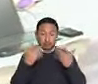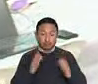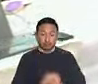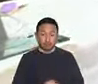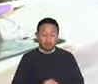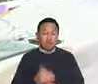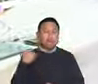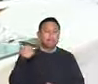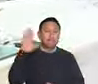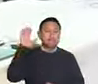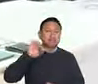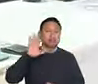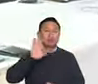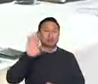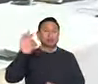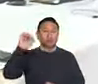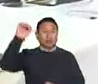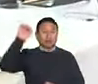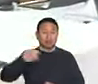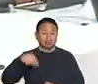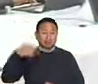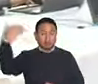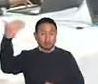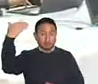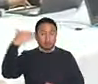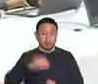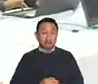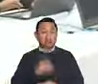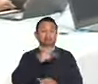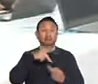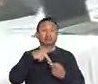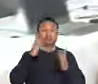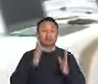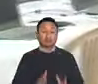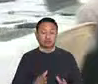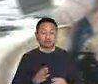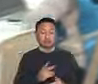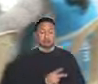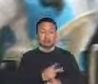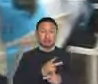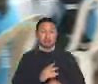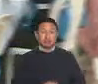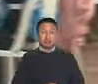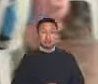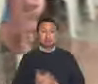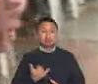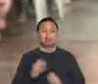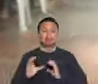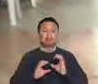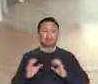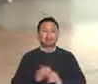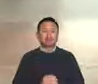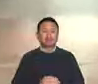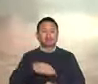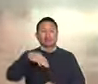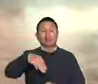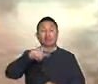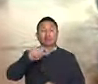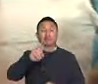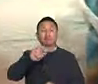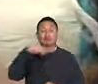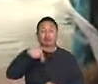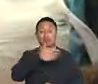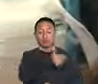número, superando el 99% para alcaldes, prefectos y también concejalías. Vamos a conversar con María Belén Mieles. Ella